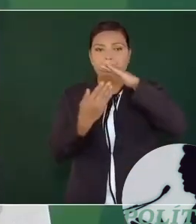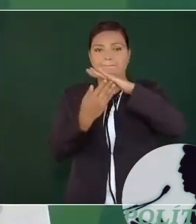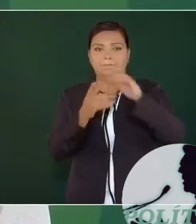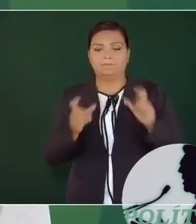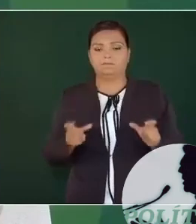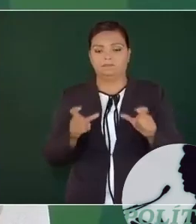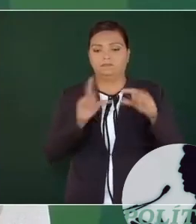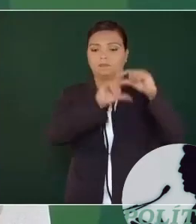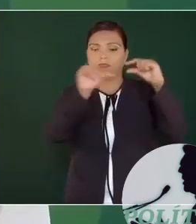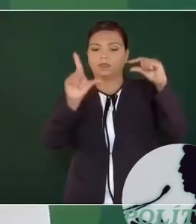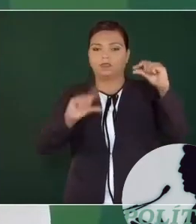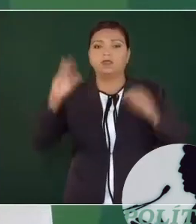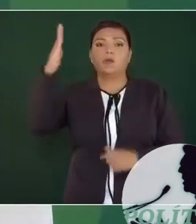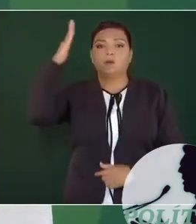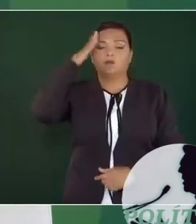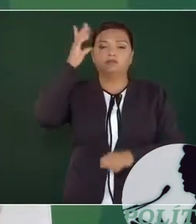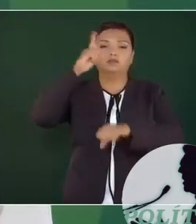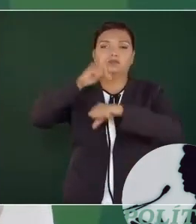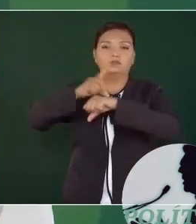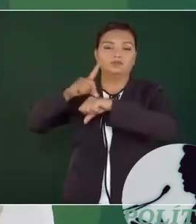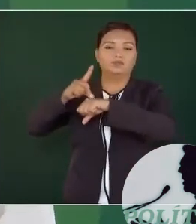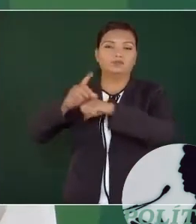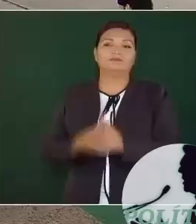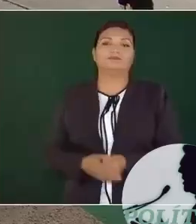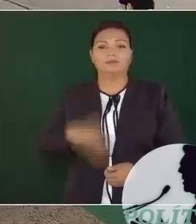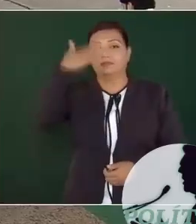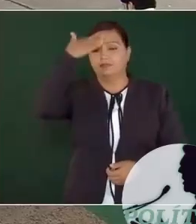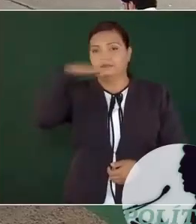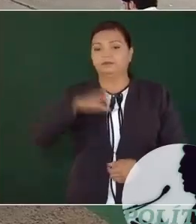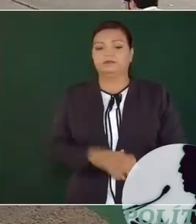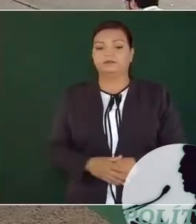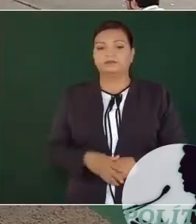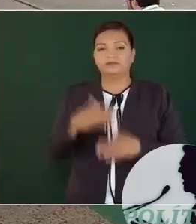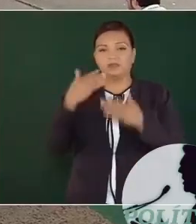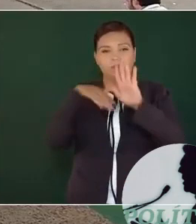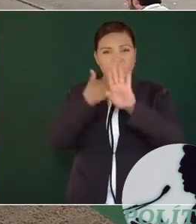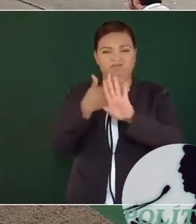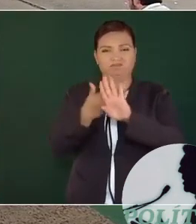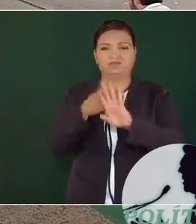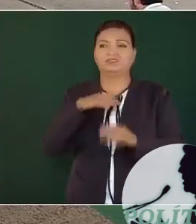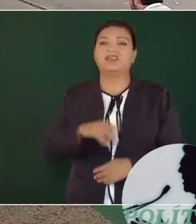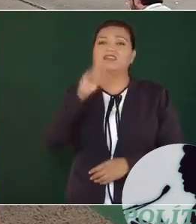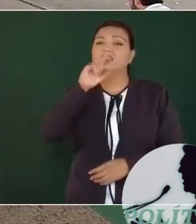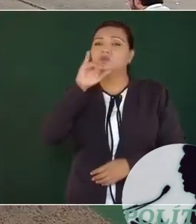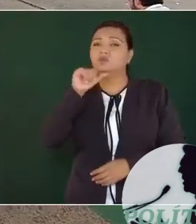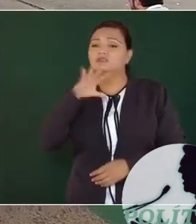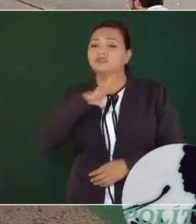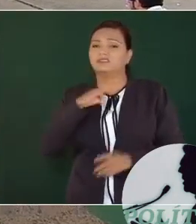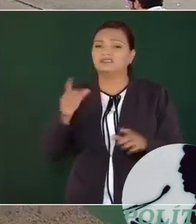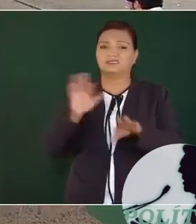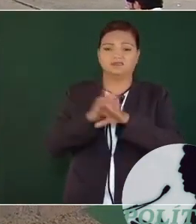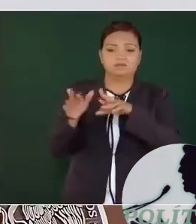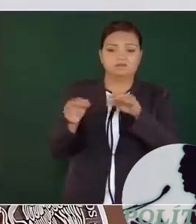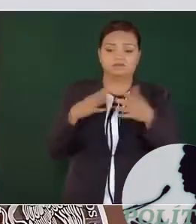nacional que preside diariamente, y sabe que en contención de la delincuencia organizada, aseguramiento